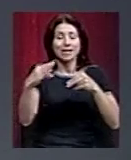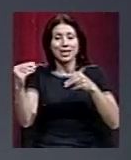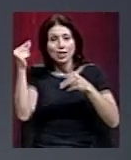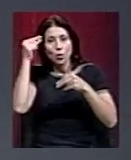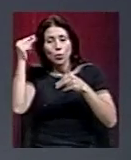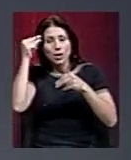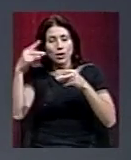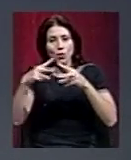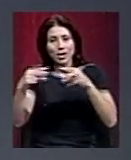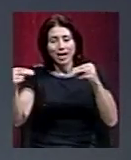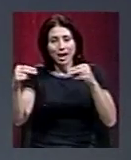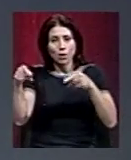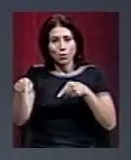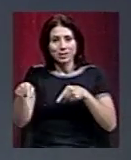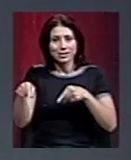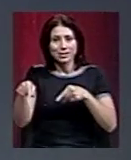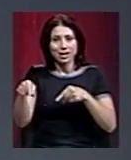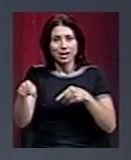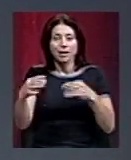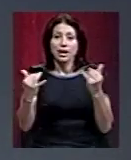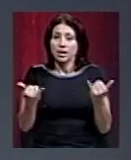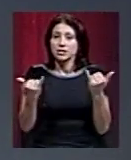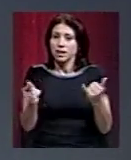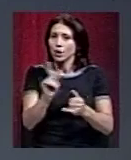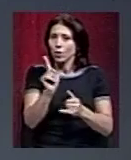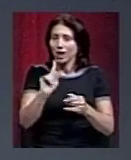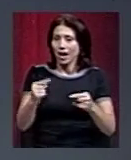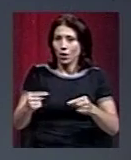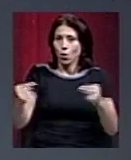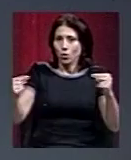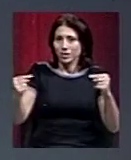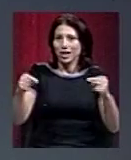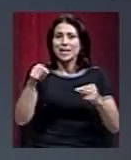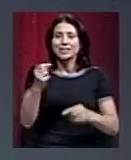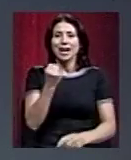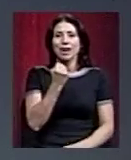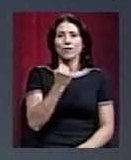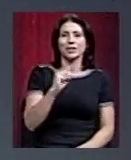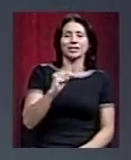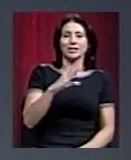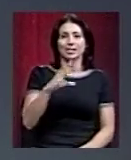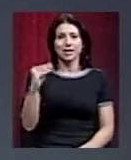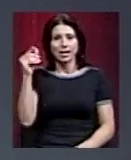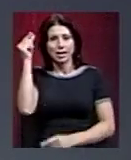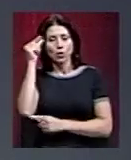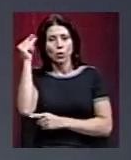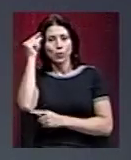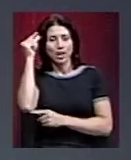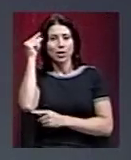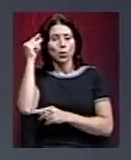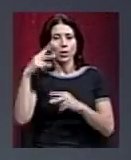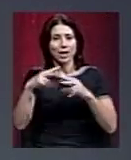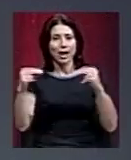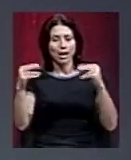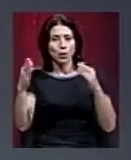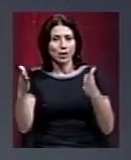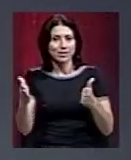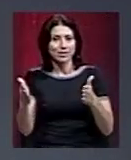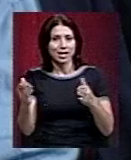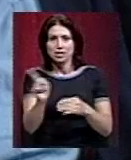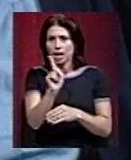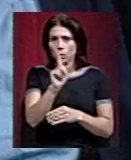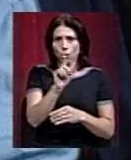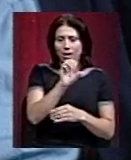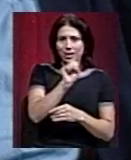nicaragüense, que ya no era la contra, sino la resistencia, y el gobierno nicaragüense ya no eran los